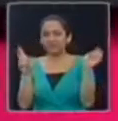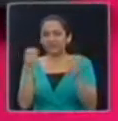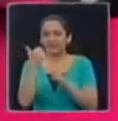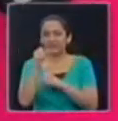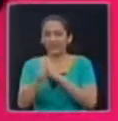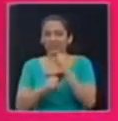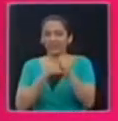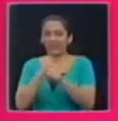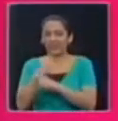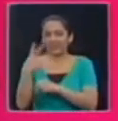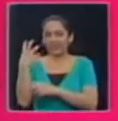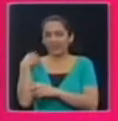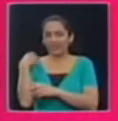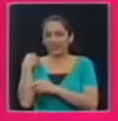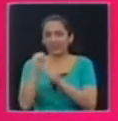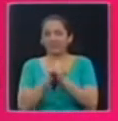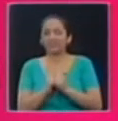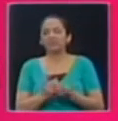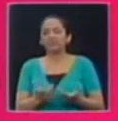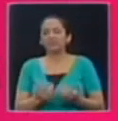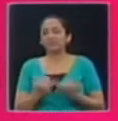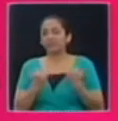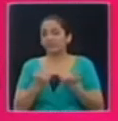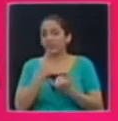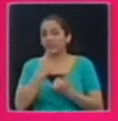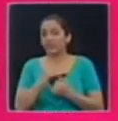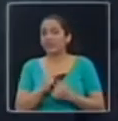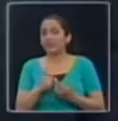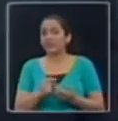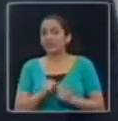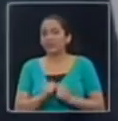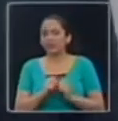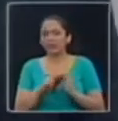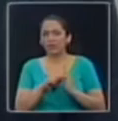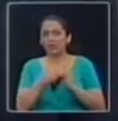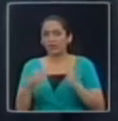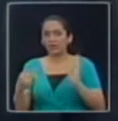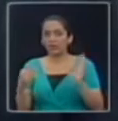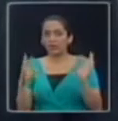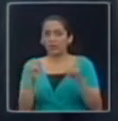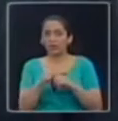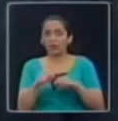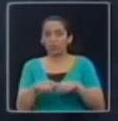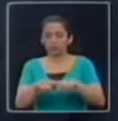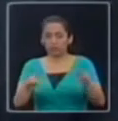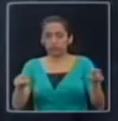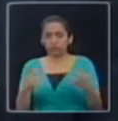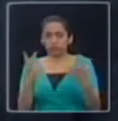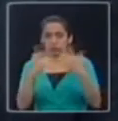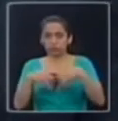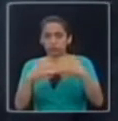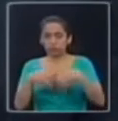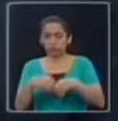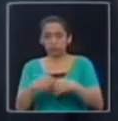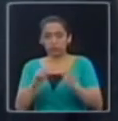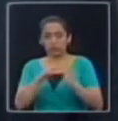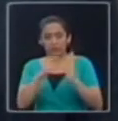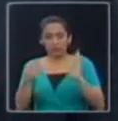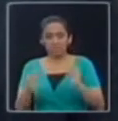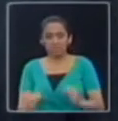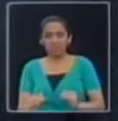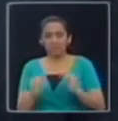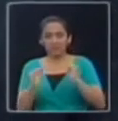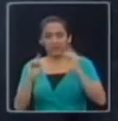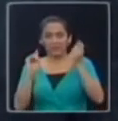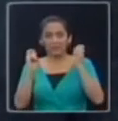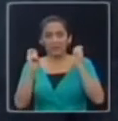kilómetros, que es parte de su filosofía EcoDrive. La tecnología de los motores de Kia viene evolucionando en los últimos años y hoy por hoy